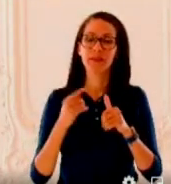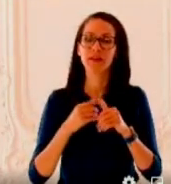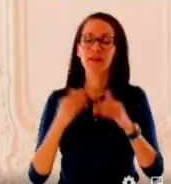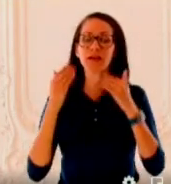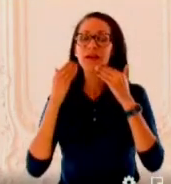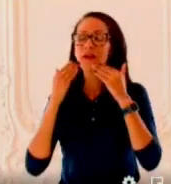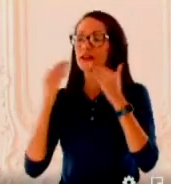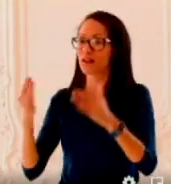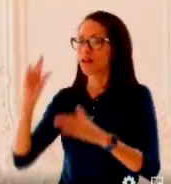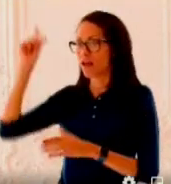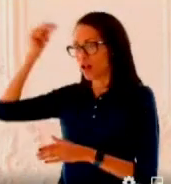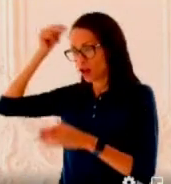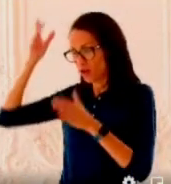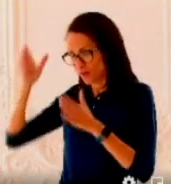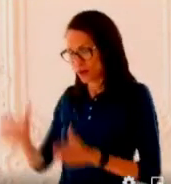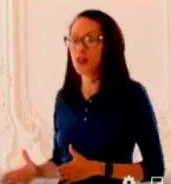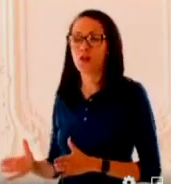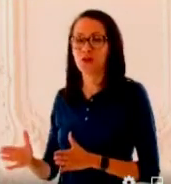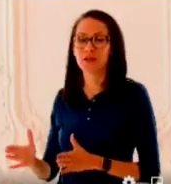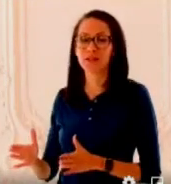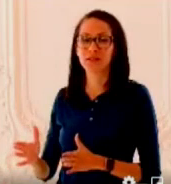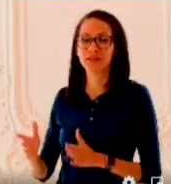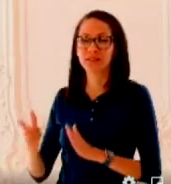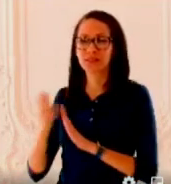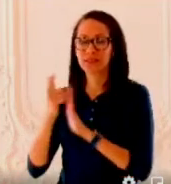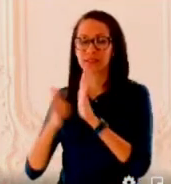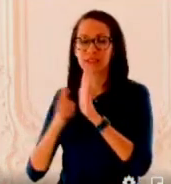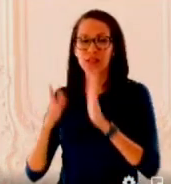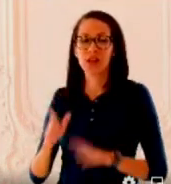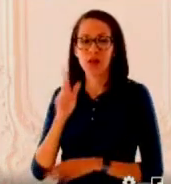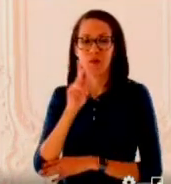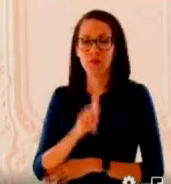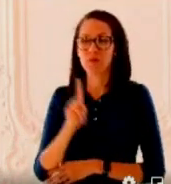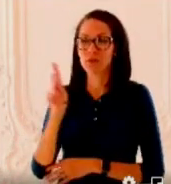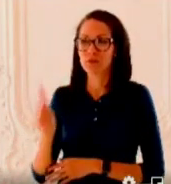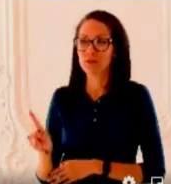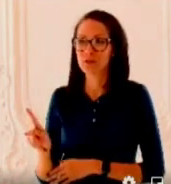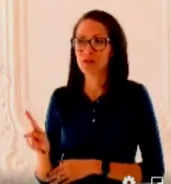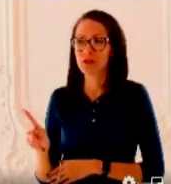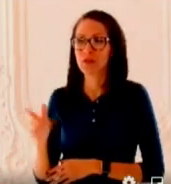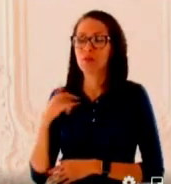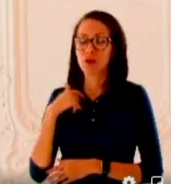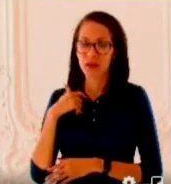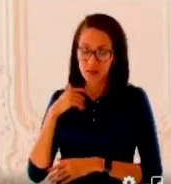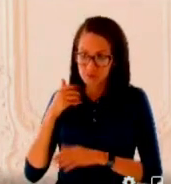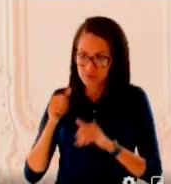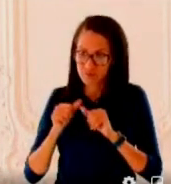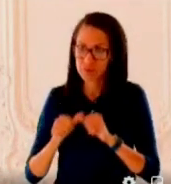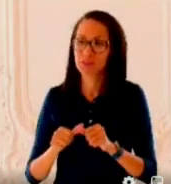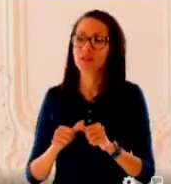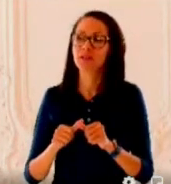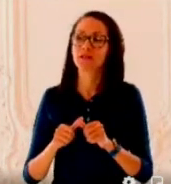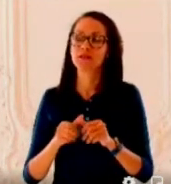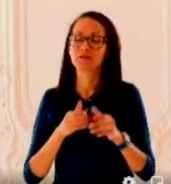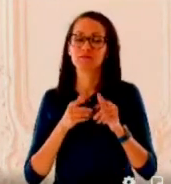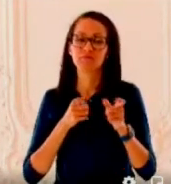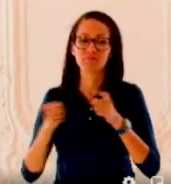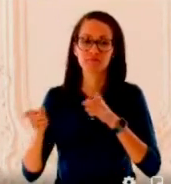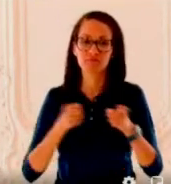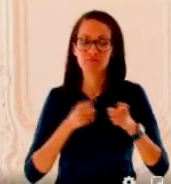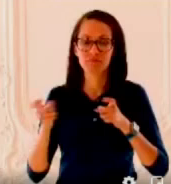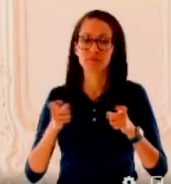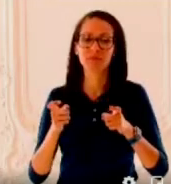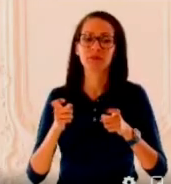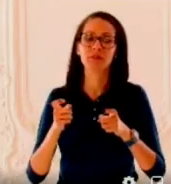gobernador licenciado Pierluisi por la oportunidad brindada de seguir dirigiendo las riendas de la Autoridad de Carretera y